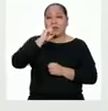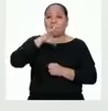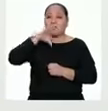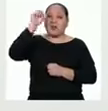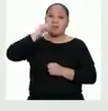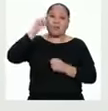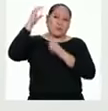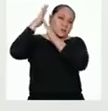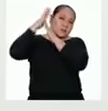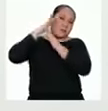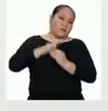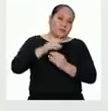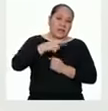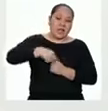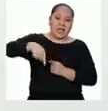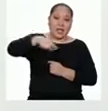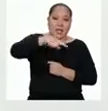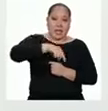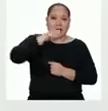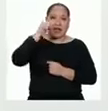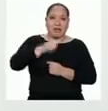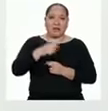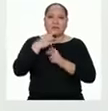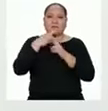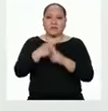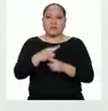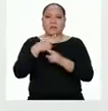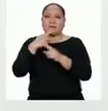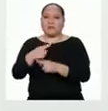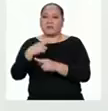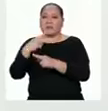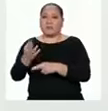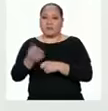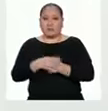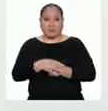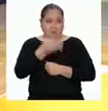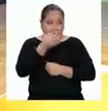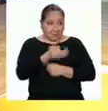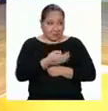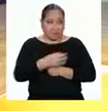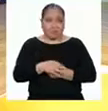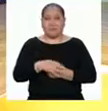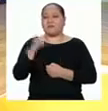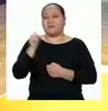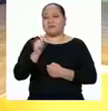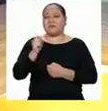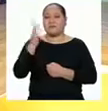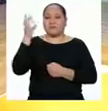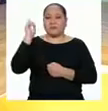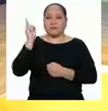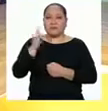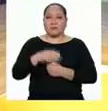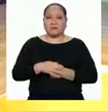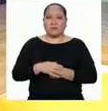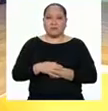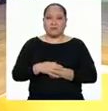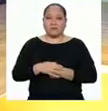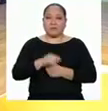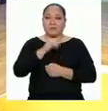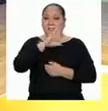discriminados, por lo que solo ellos continuaron respondiendo la encuesta. ¿Verdad, Rodrigo? Sí, profesora Daisy. Todas